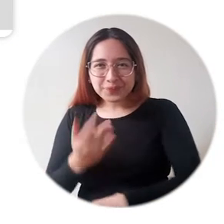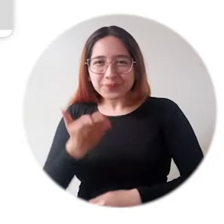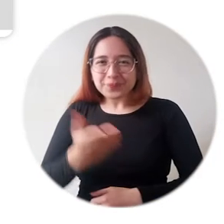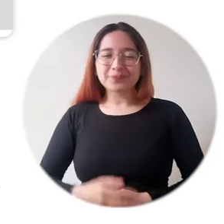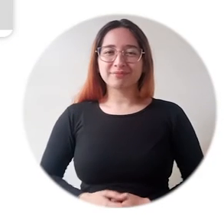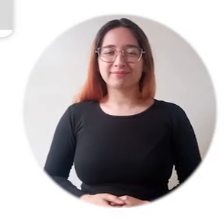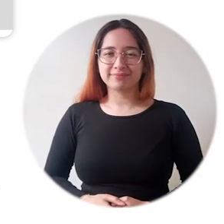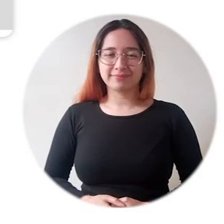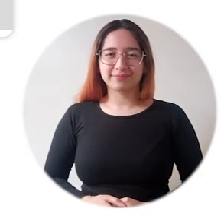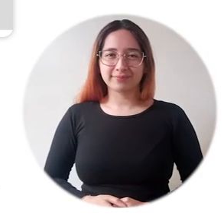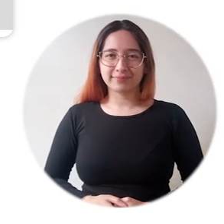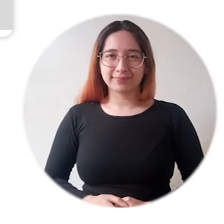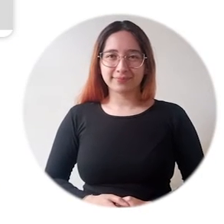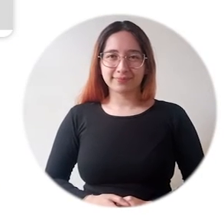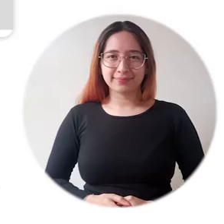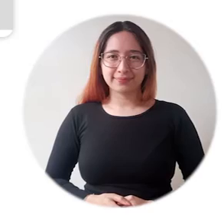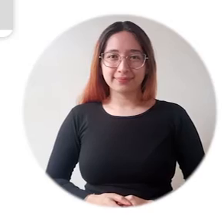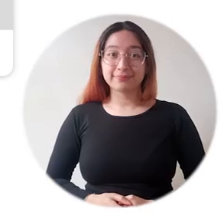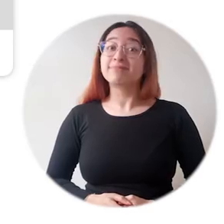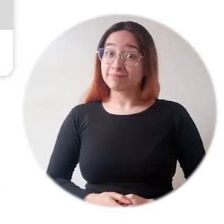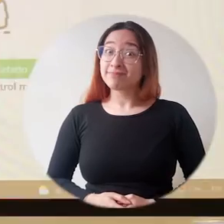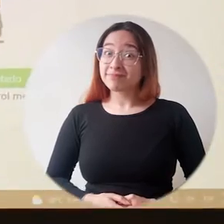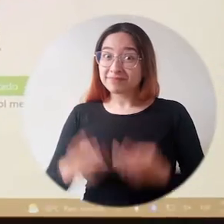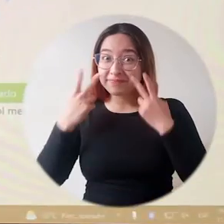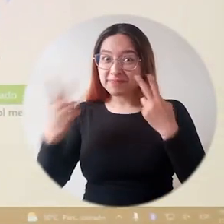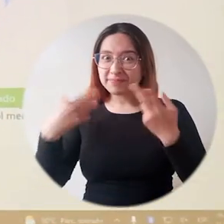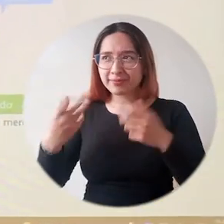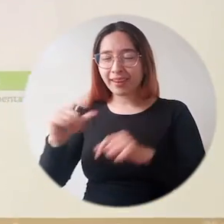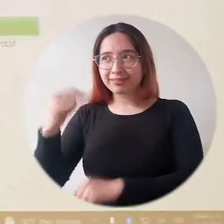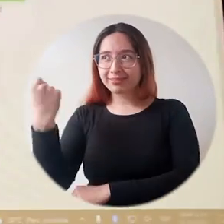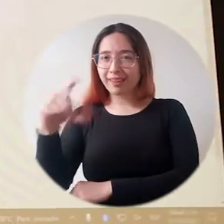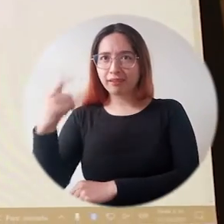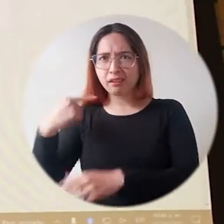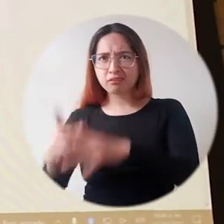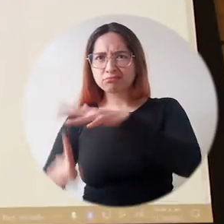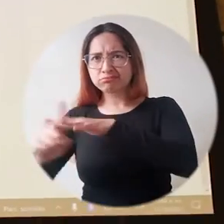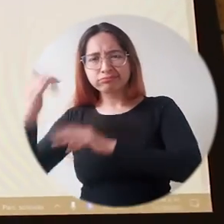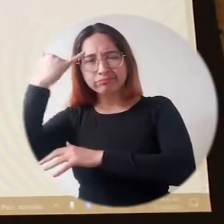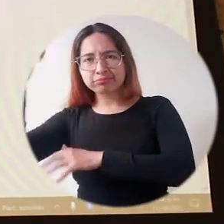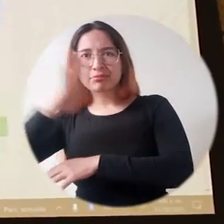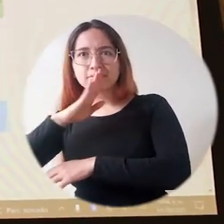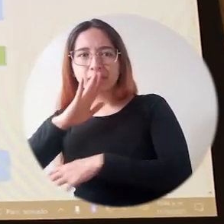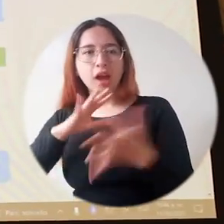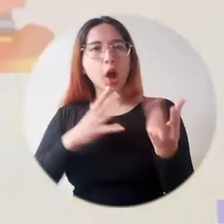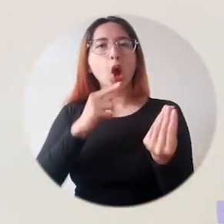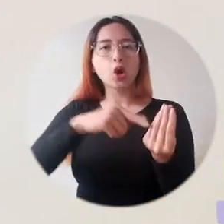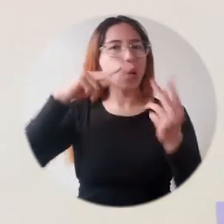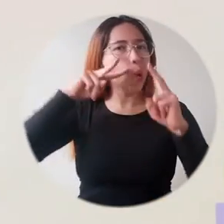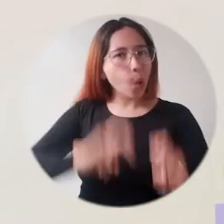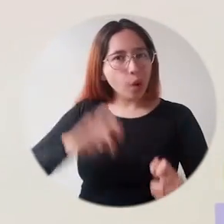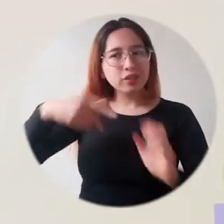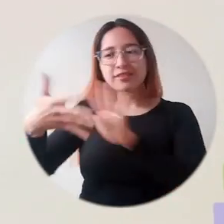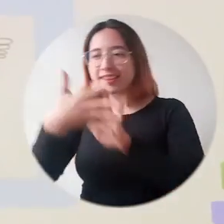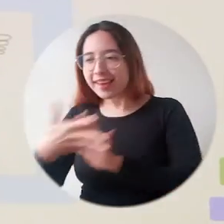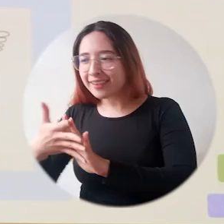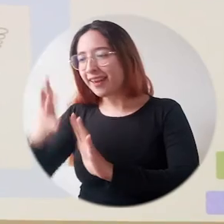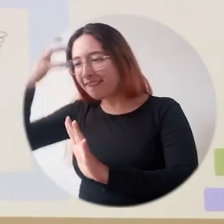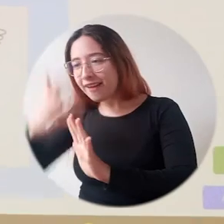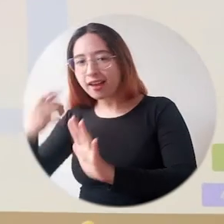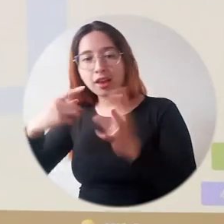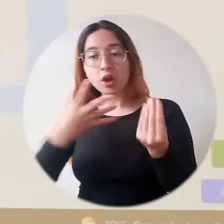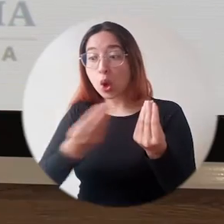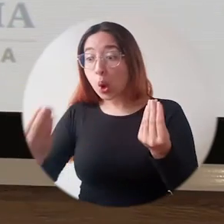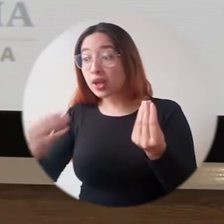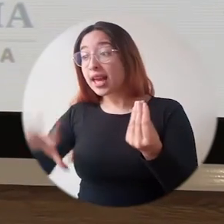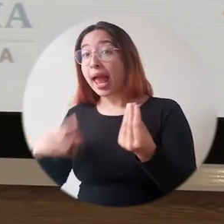punto unimagdalena punto edu puntocom la herramienta digital fue creada por miembros de los grupos de investigación currículum y